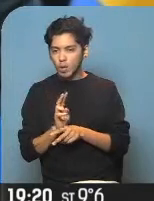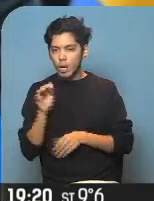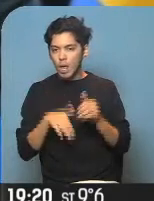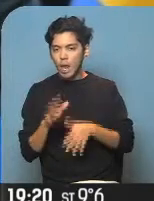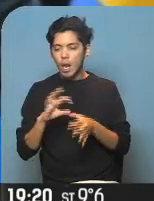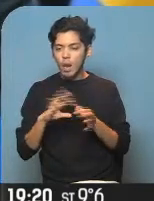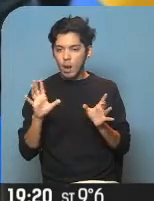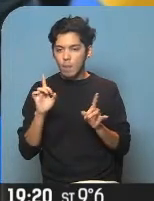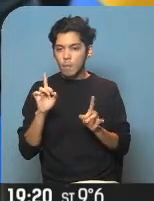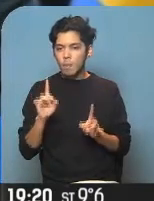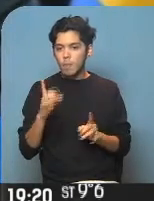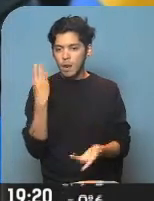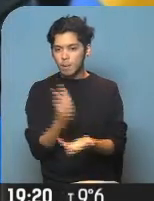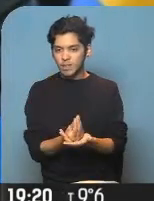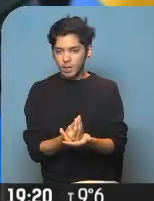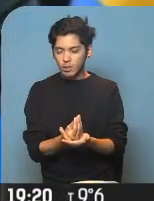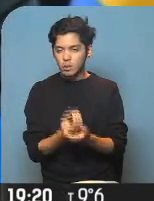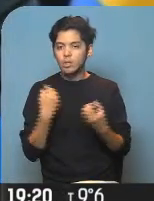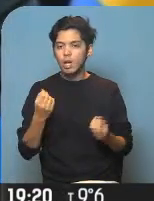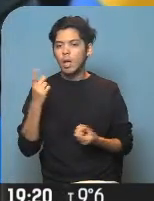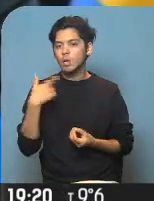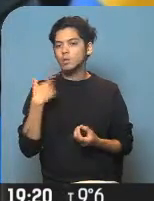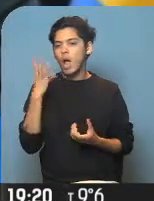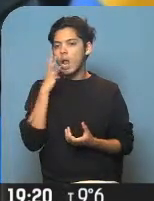democracia representativa, que es una